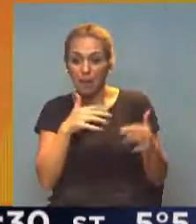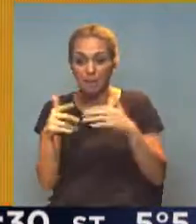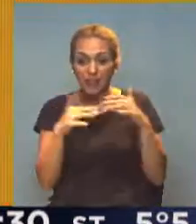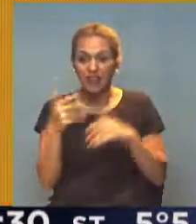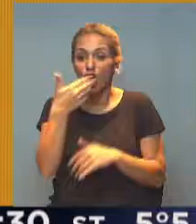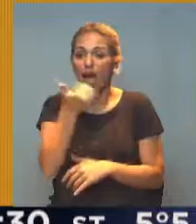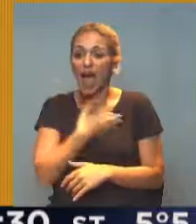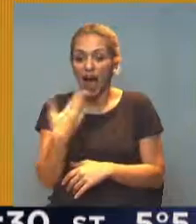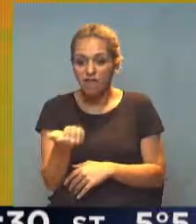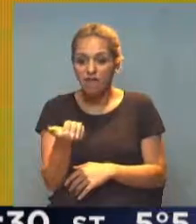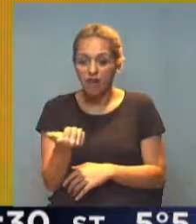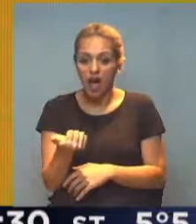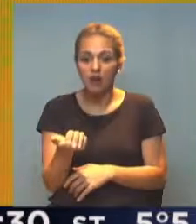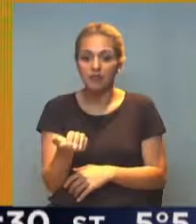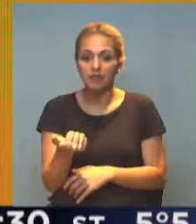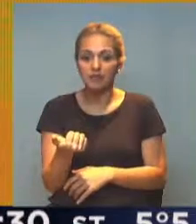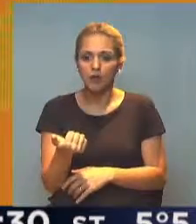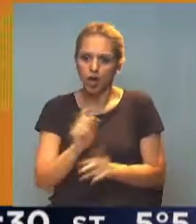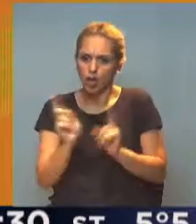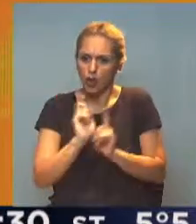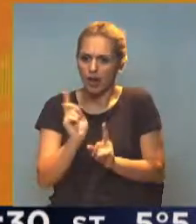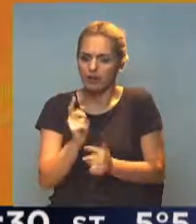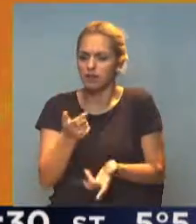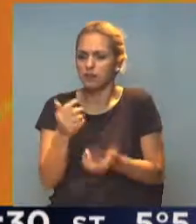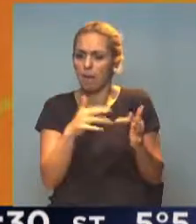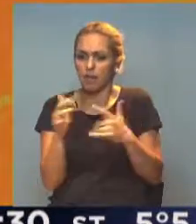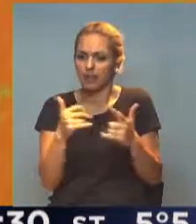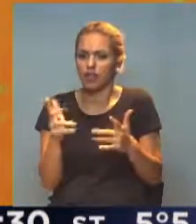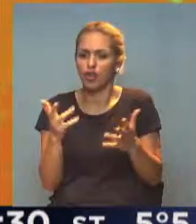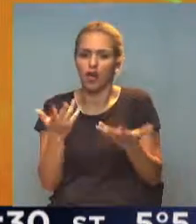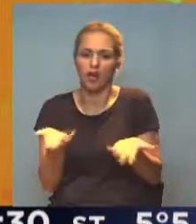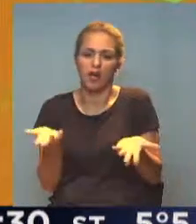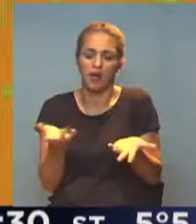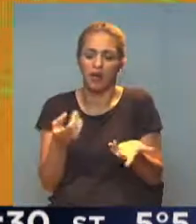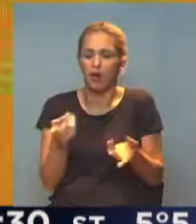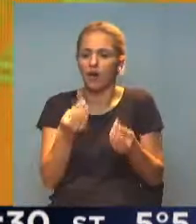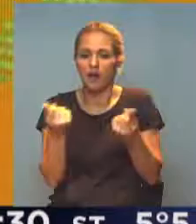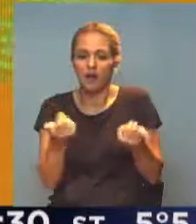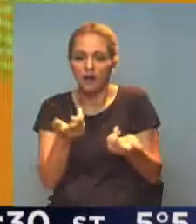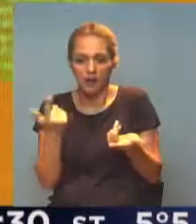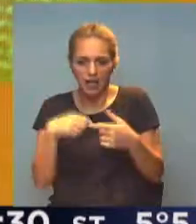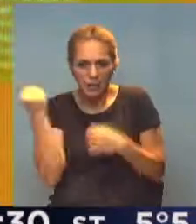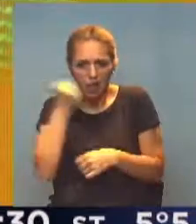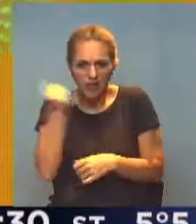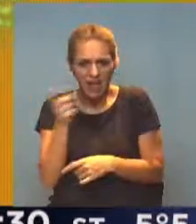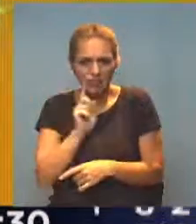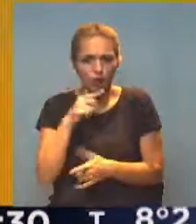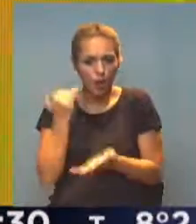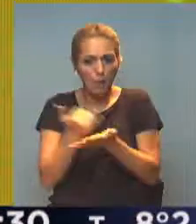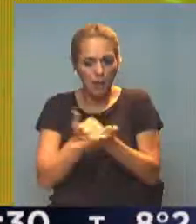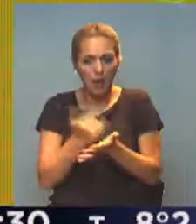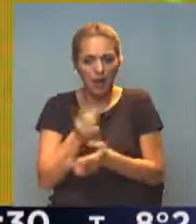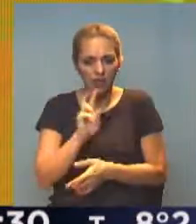sí, sí, valedero, por cierto, nada de un partido de homenaje. Allí Gomito Gómez y el hijo